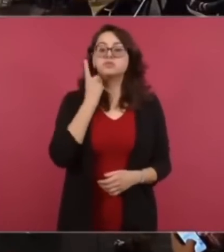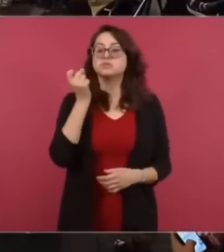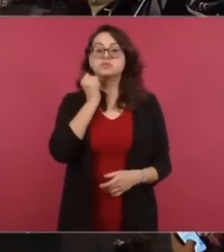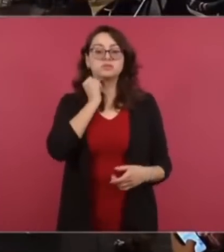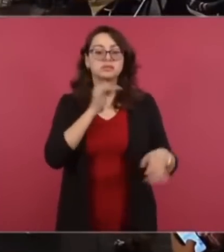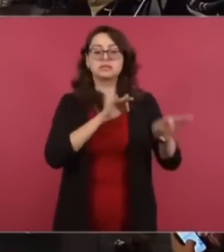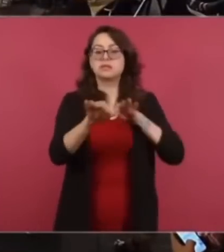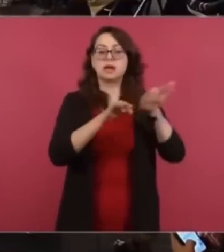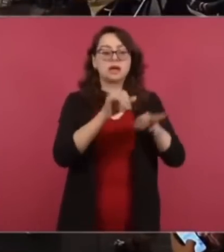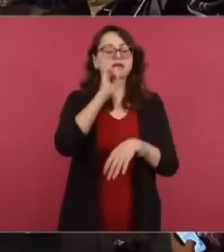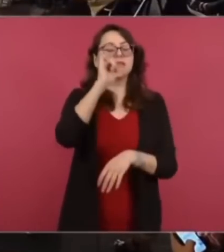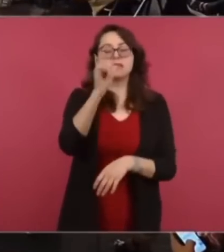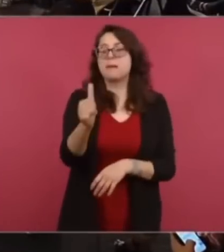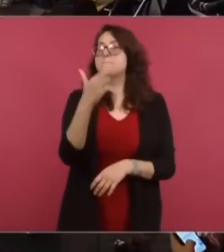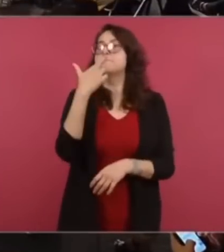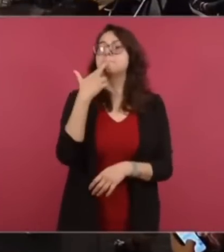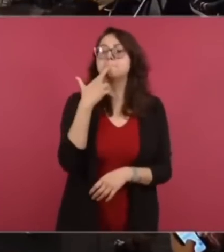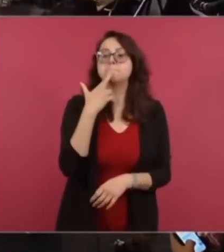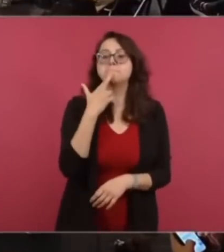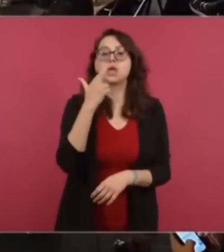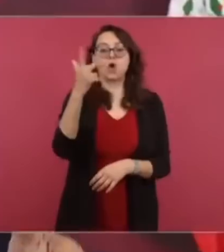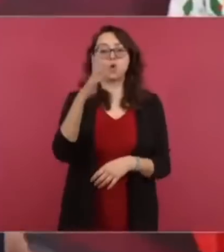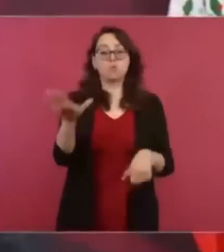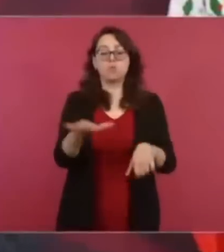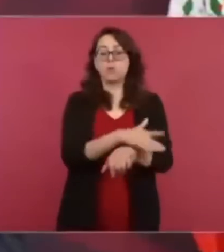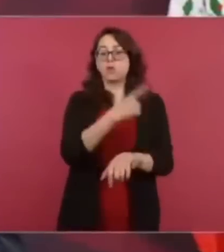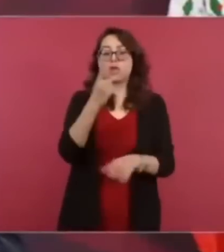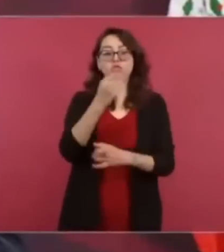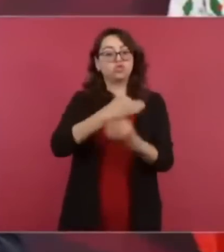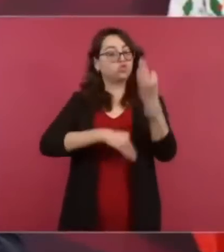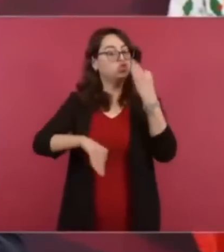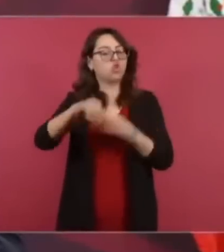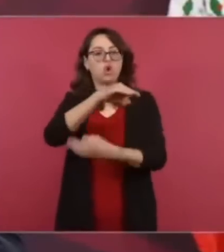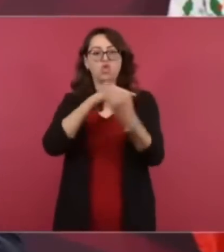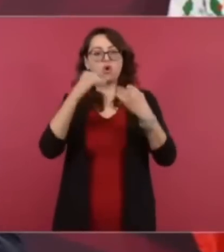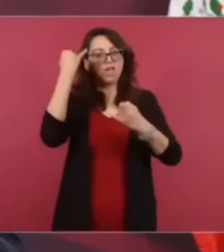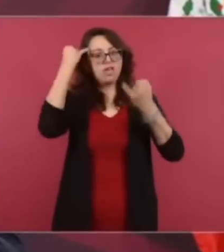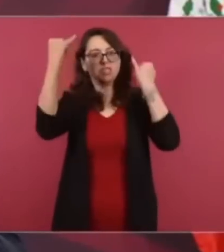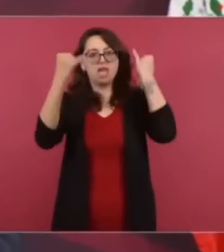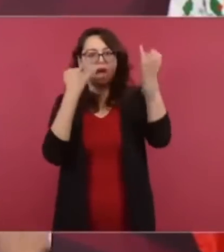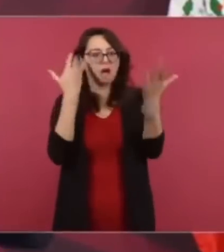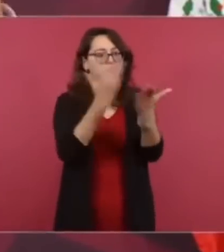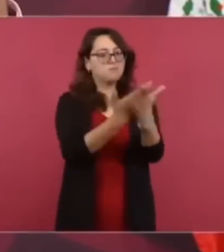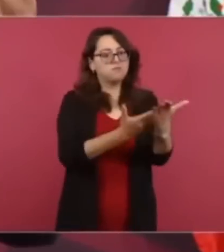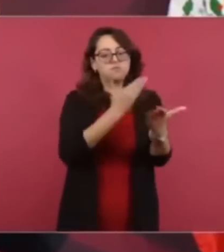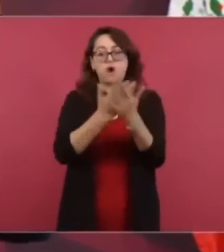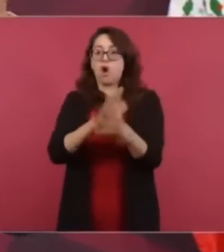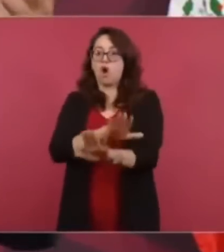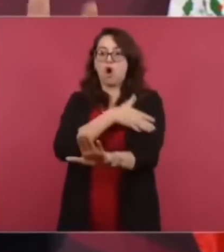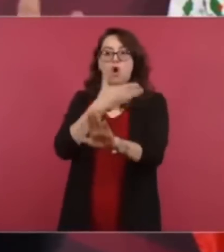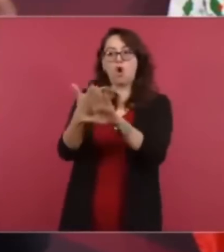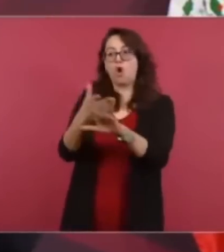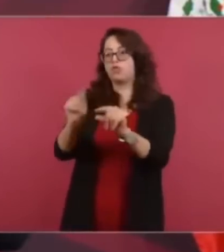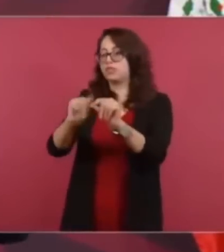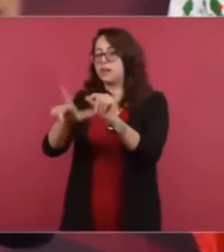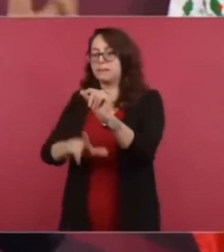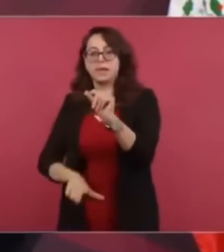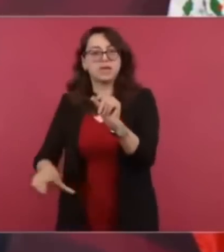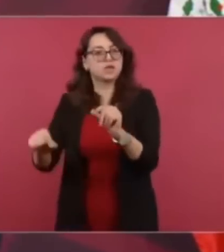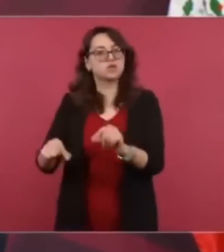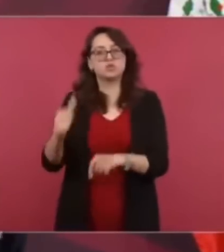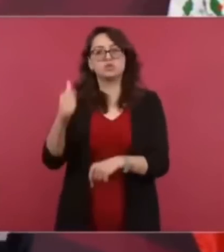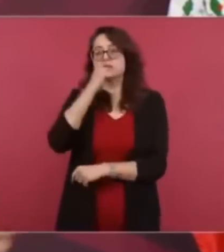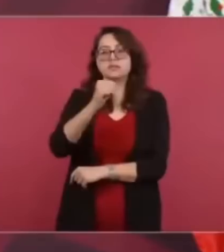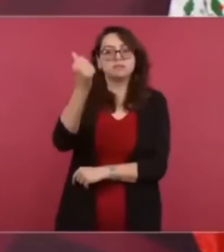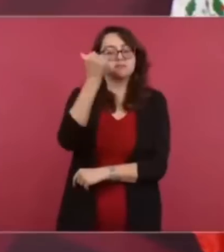lo que legislaban era en contra del pueblo. Entonces ahora, si el